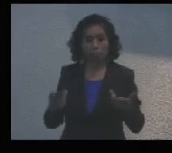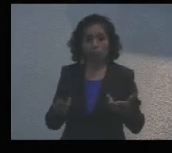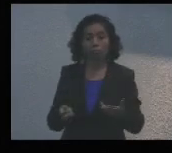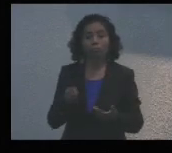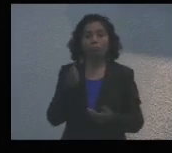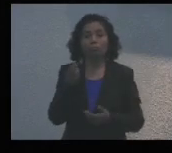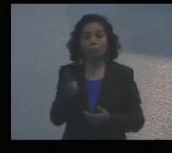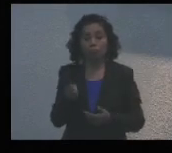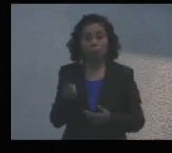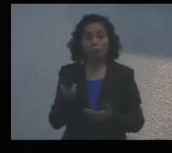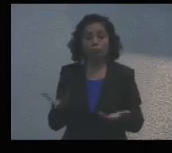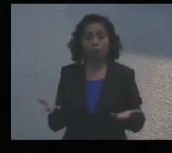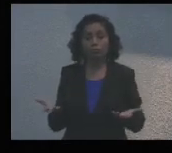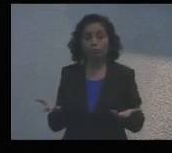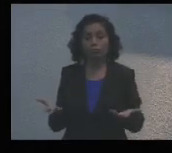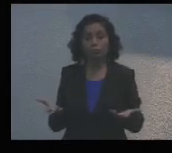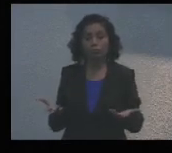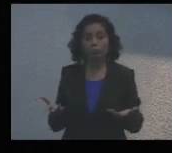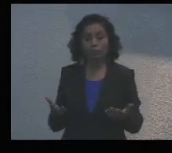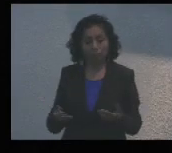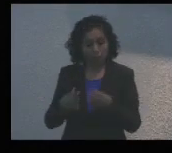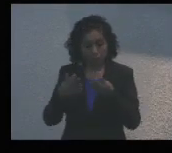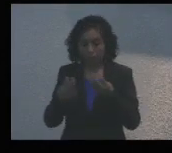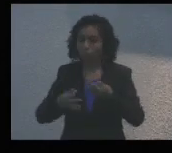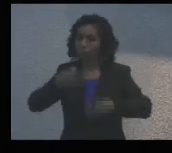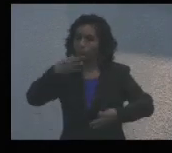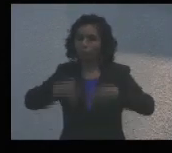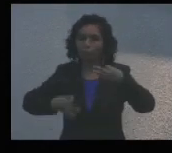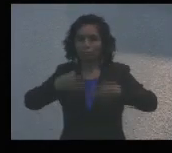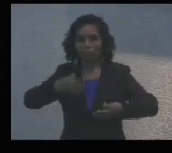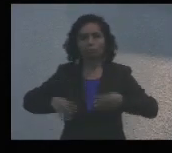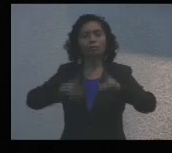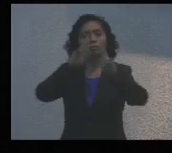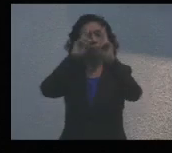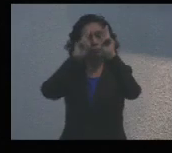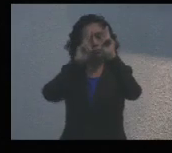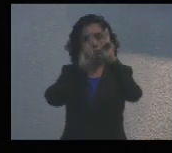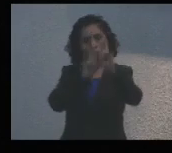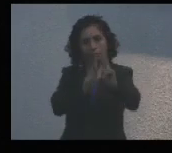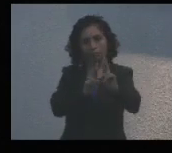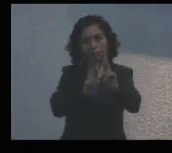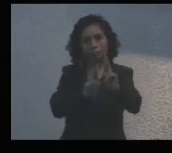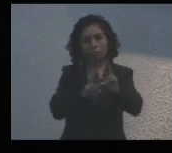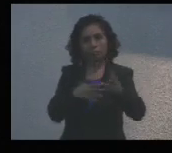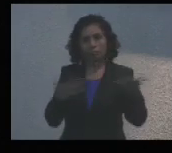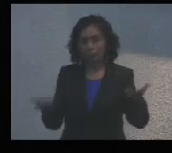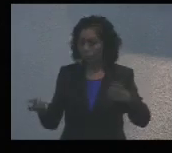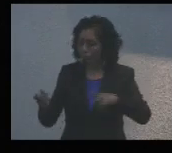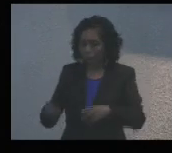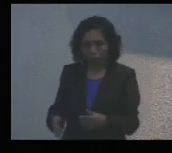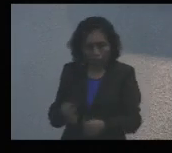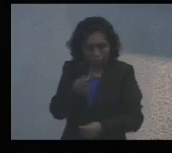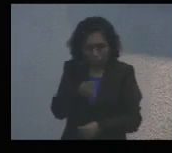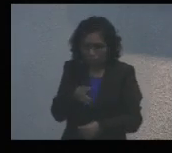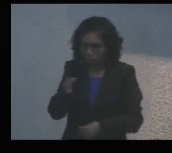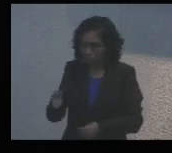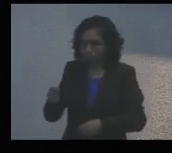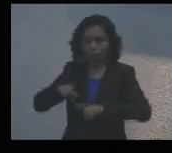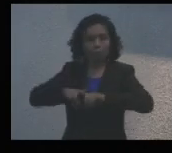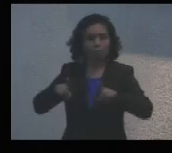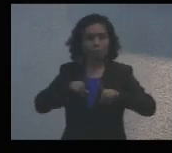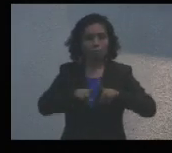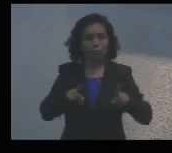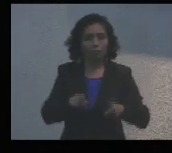que predomina es el de democracia, el de respeto a la pluralidad y a las diferencias.